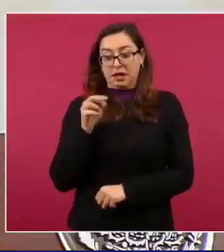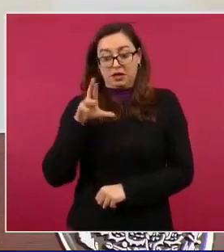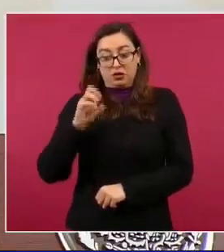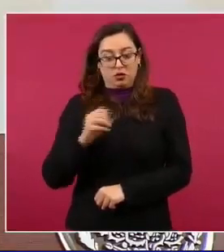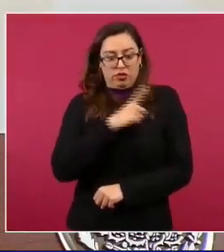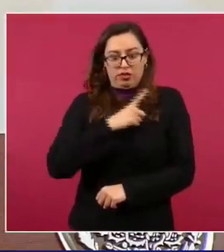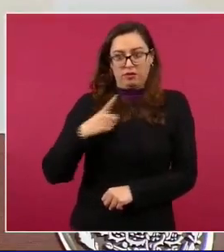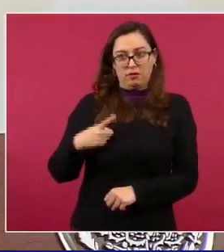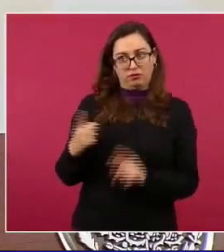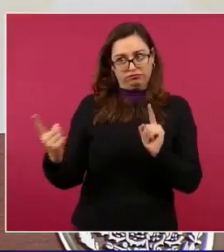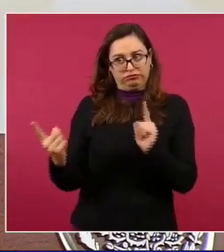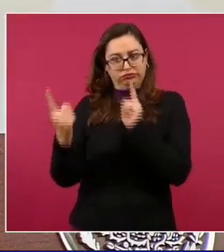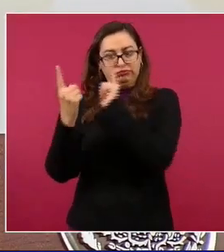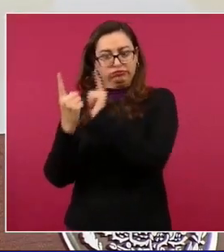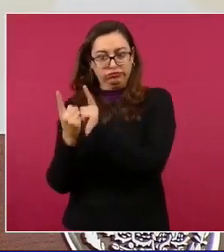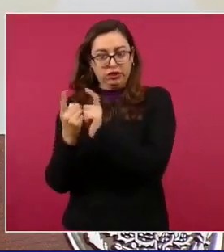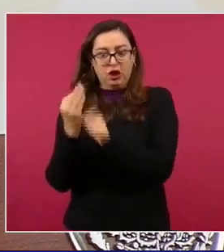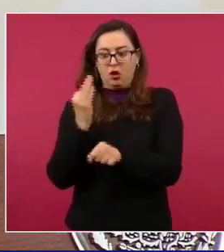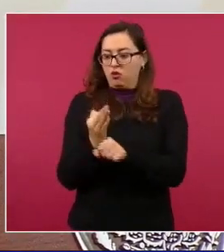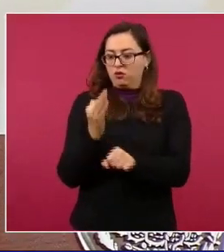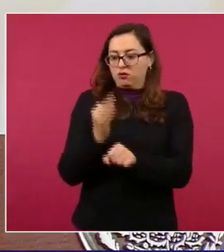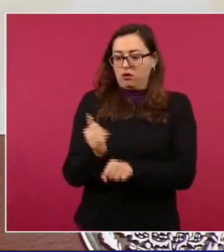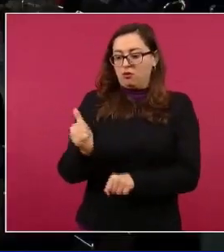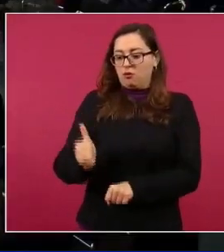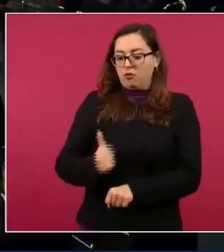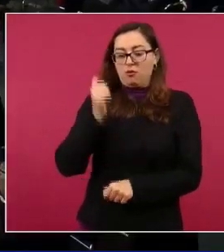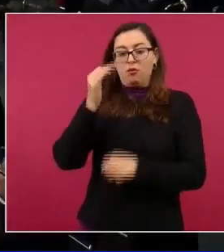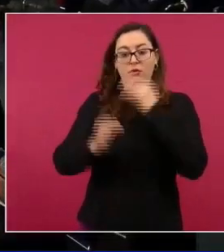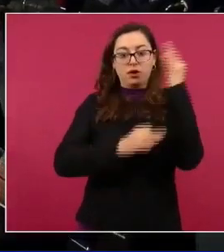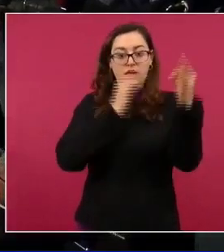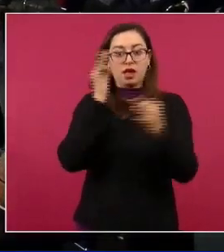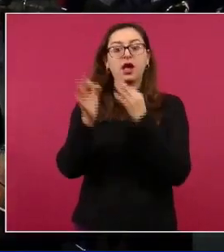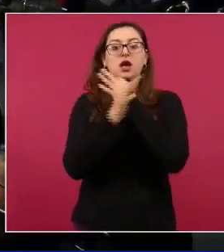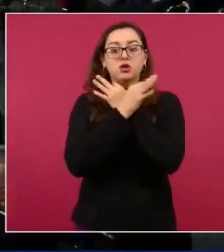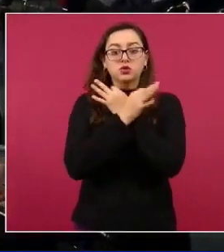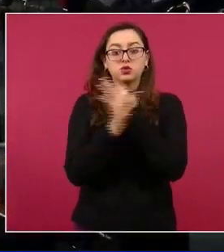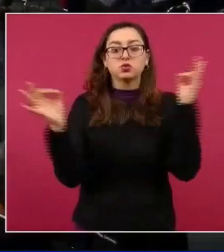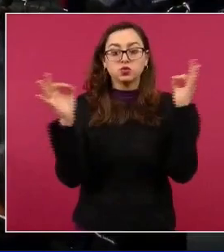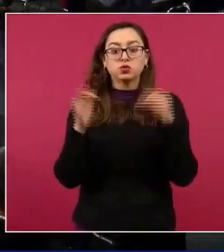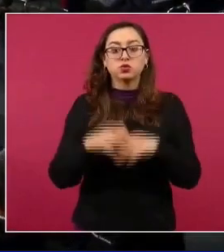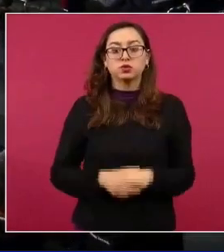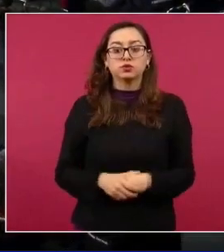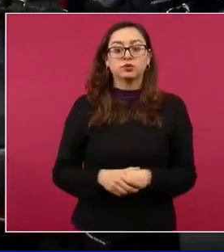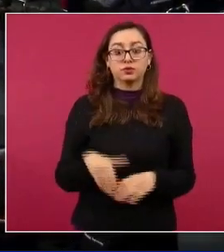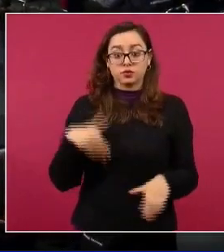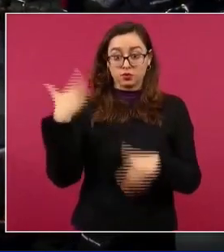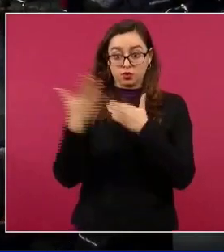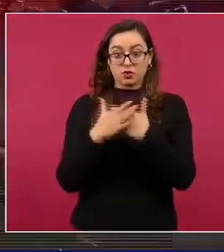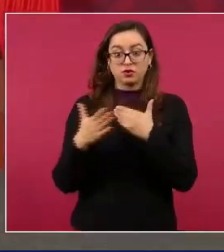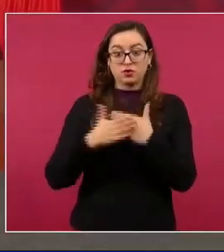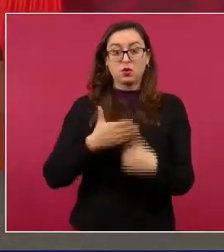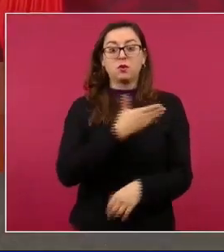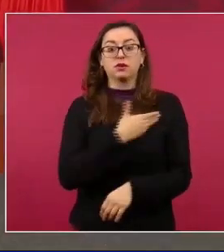La noticia nos va a visitar el presidente Biden,